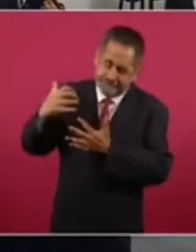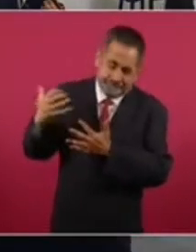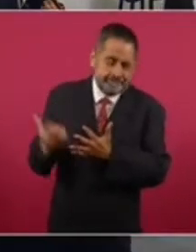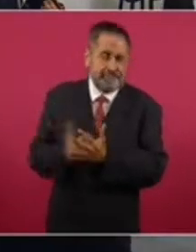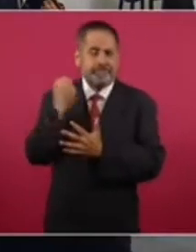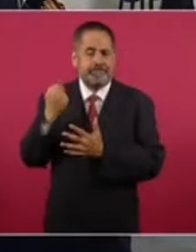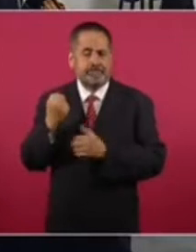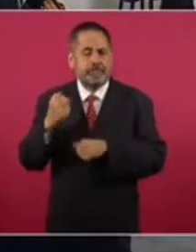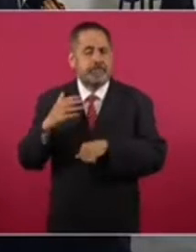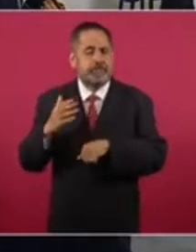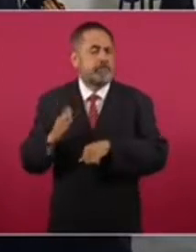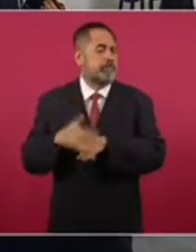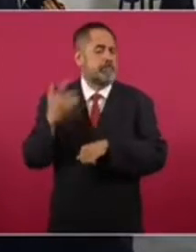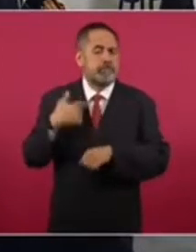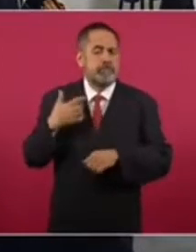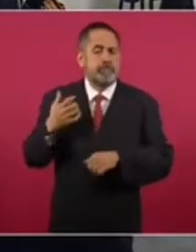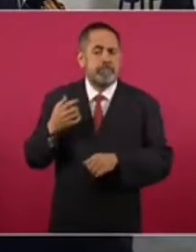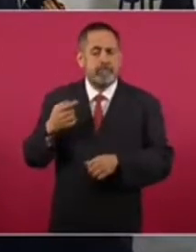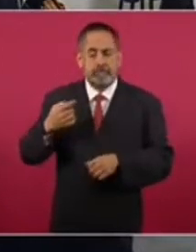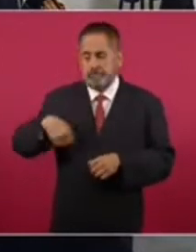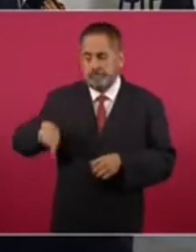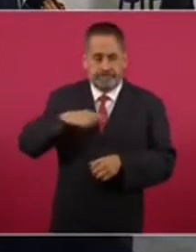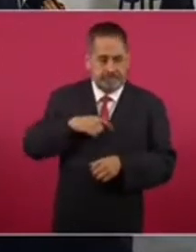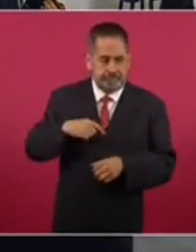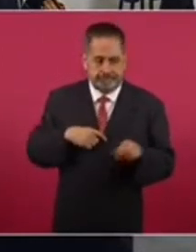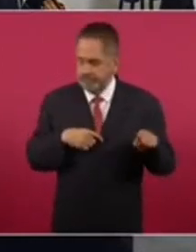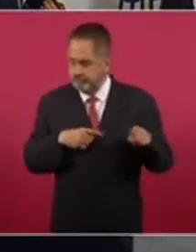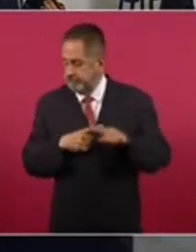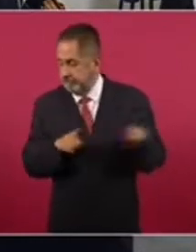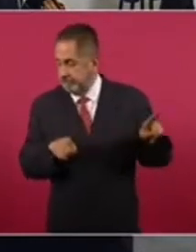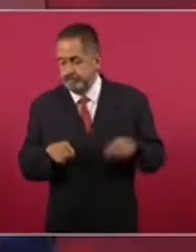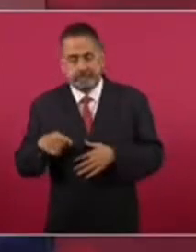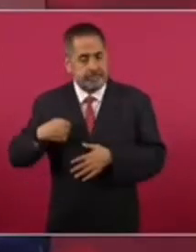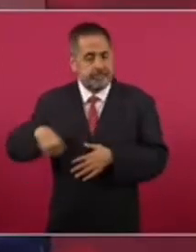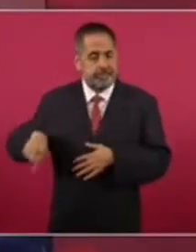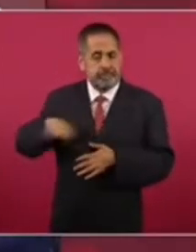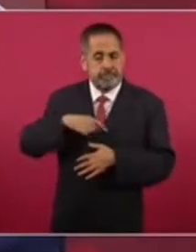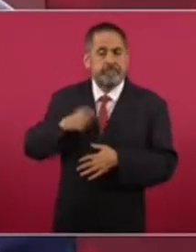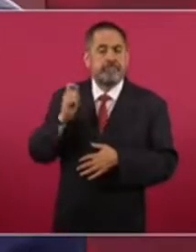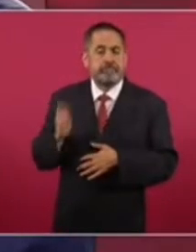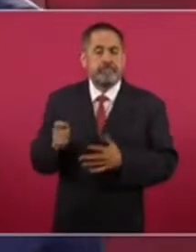porque nosotros, antes que nadie,